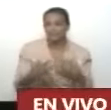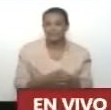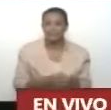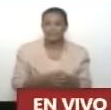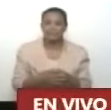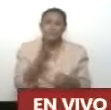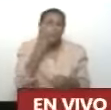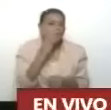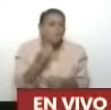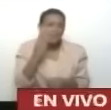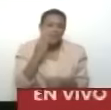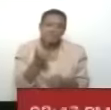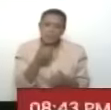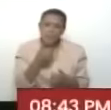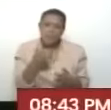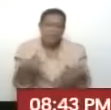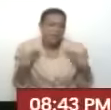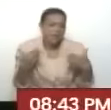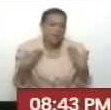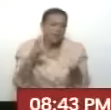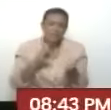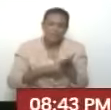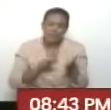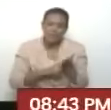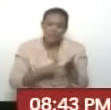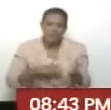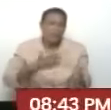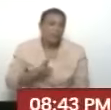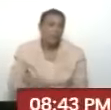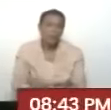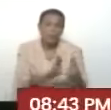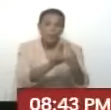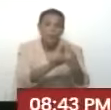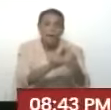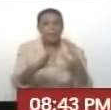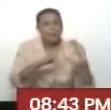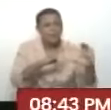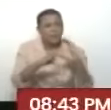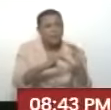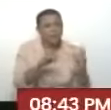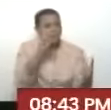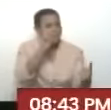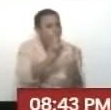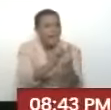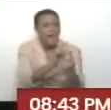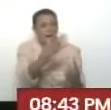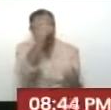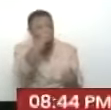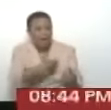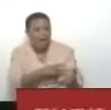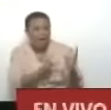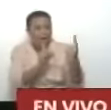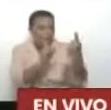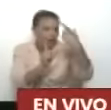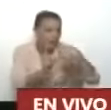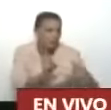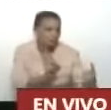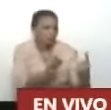Pero una experiencia de mucha alegría, de verdad, poder encontrarnos, debatir con la gente, las preguntas y al final